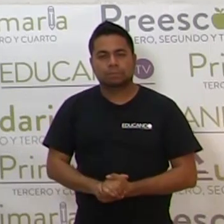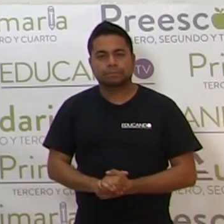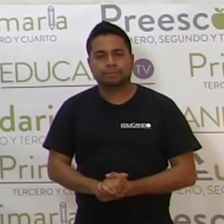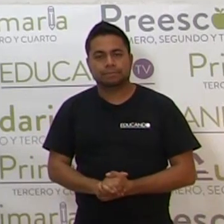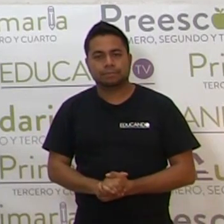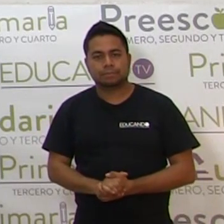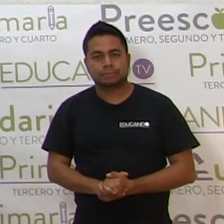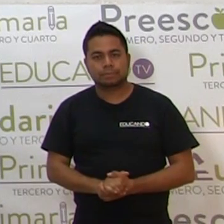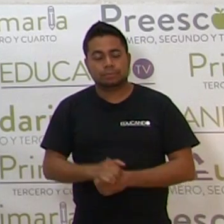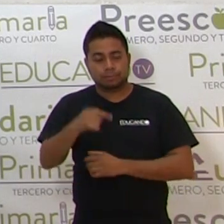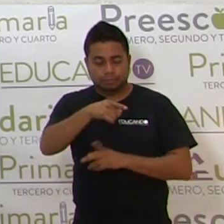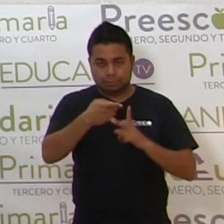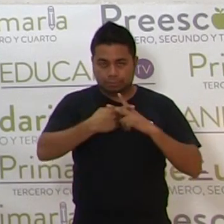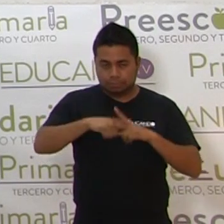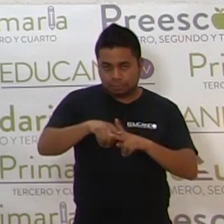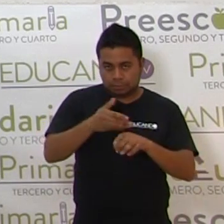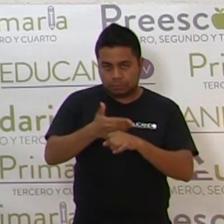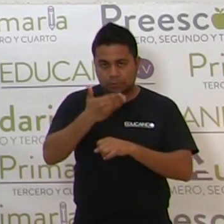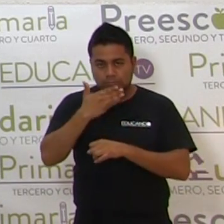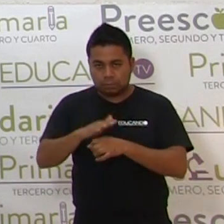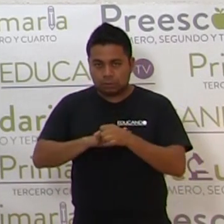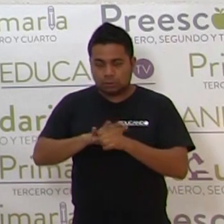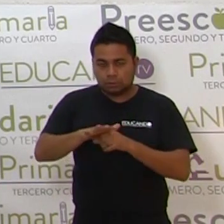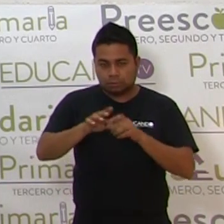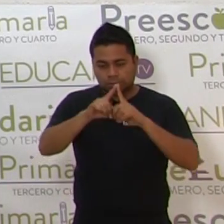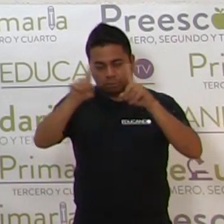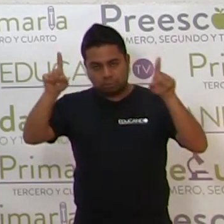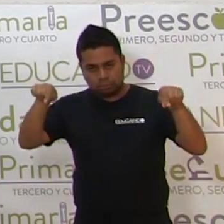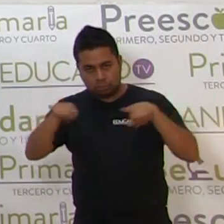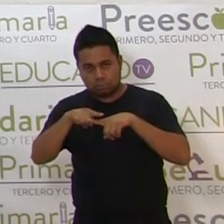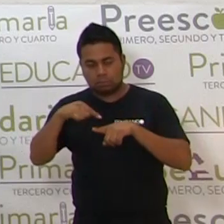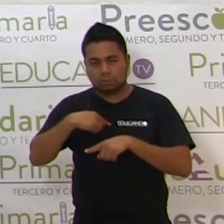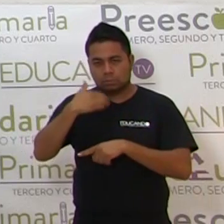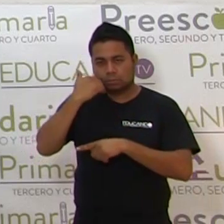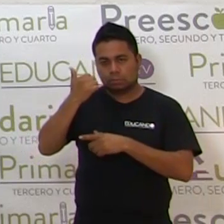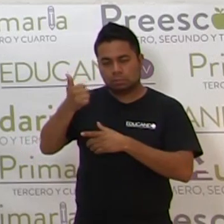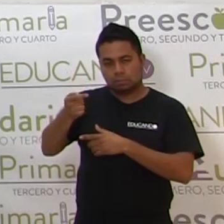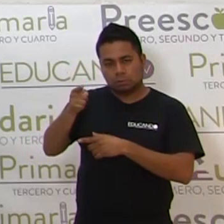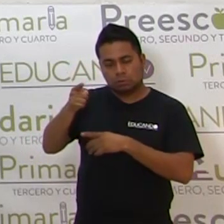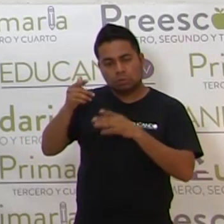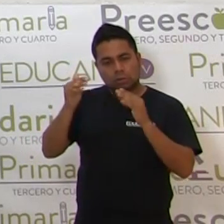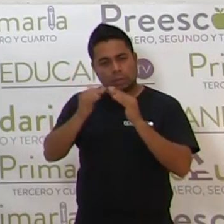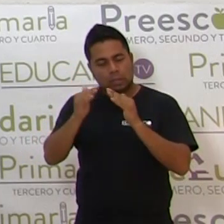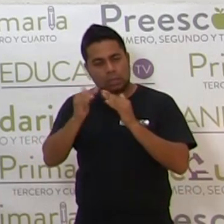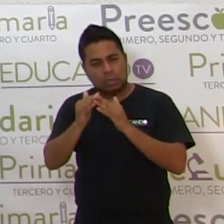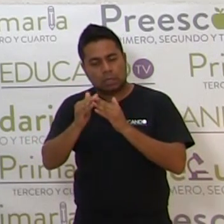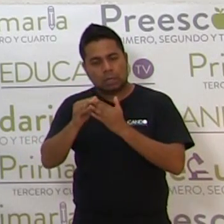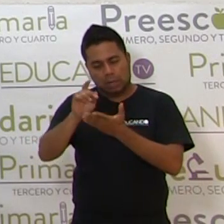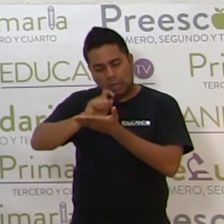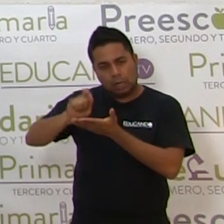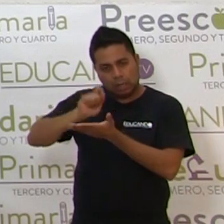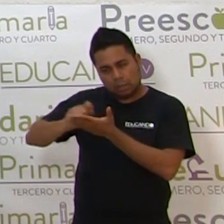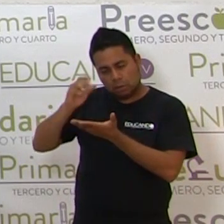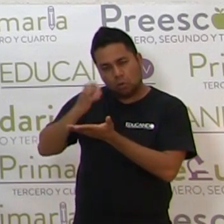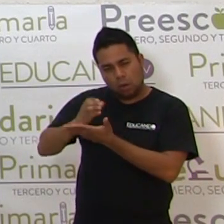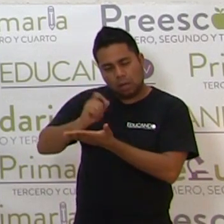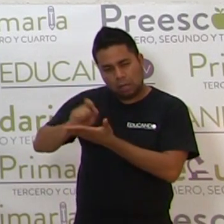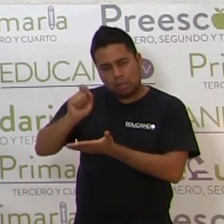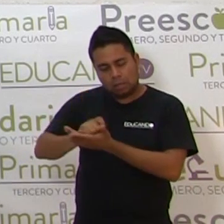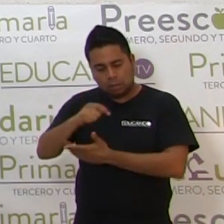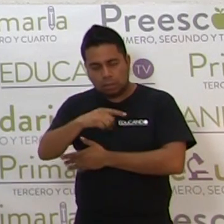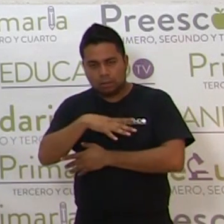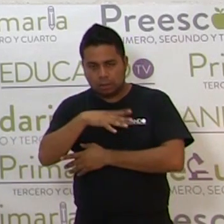iniciar, bien, vamos a iniciar con el siguiente cuadrito, quiero que tú lo hagas en casa. Vamos a tener